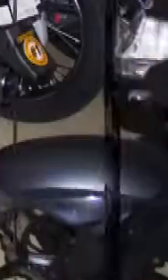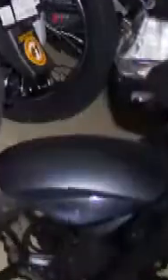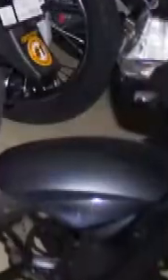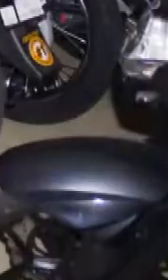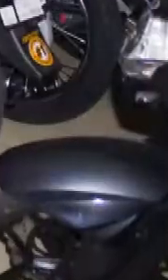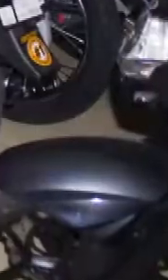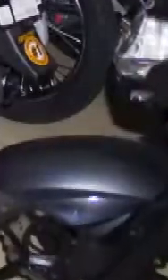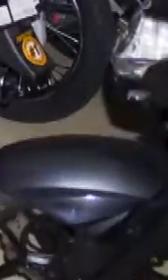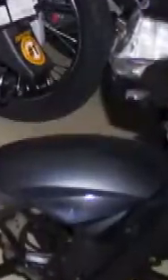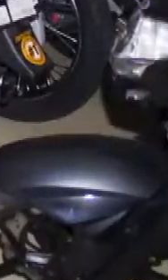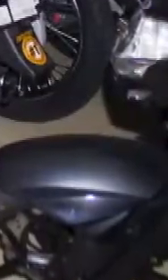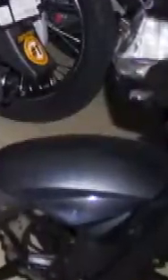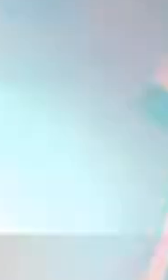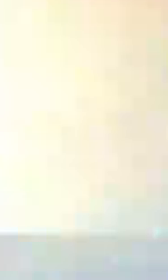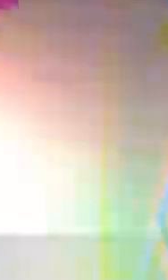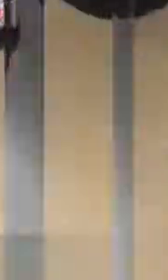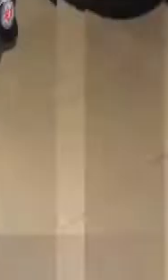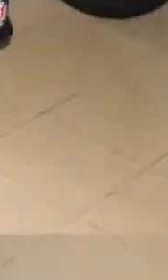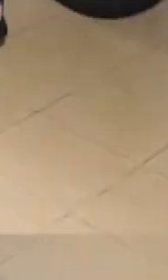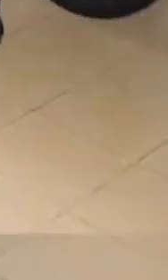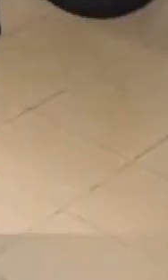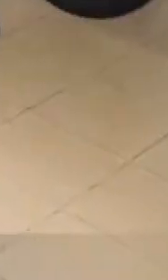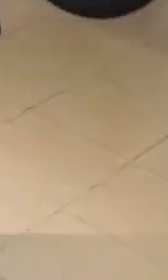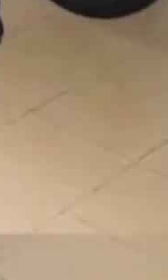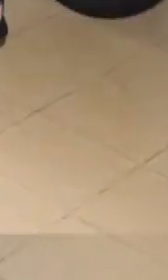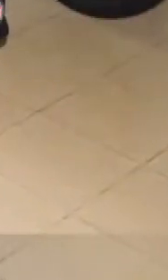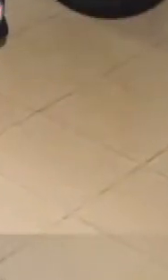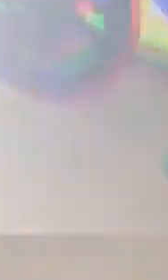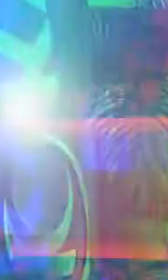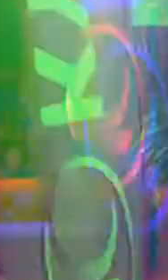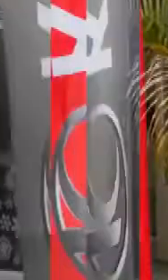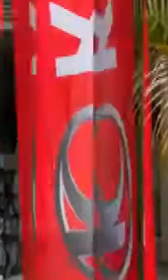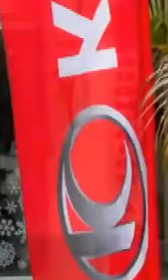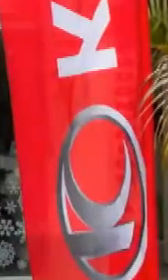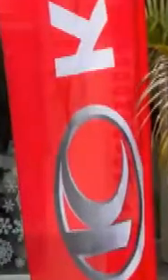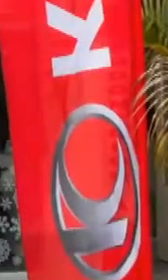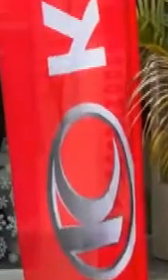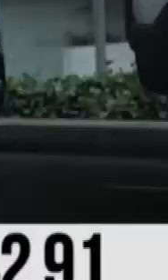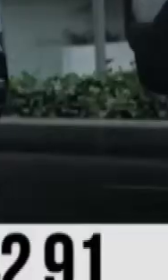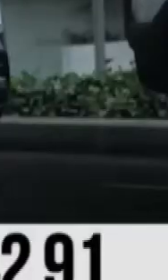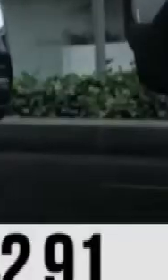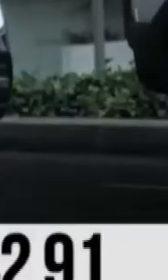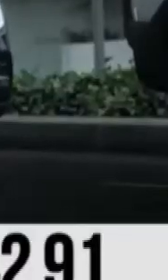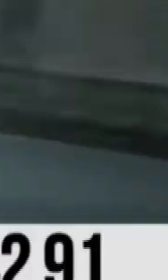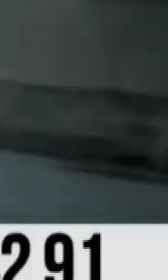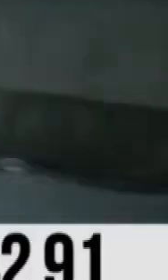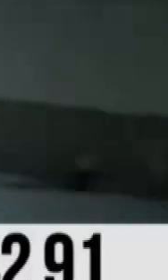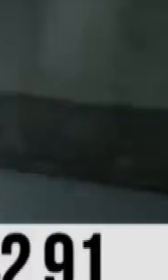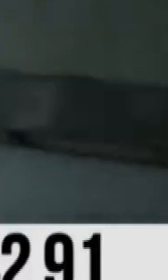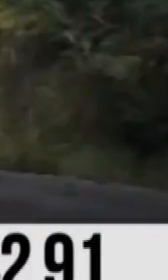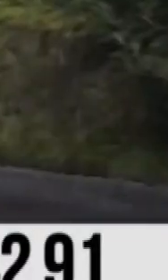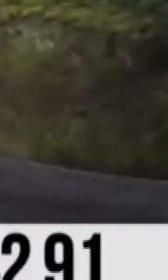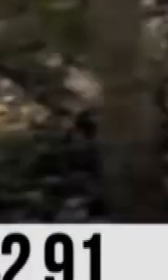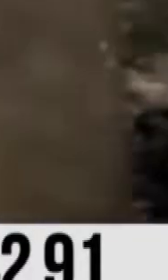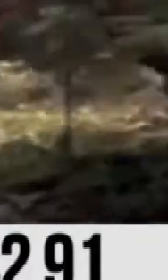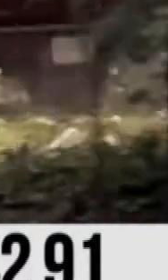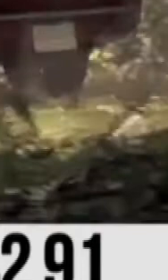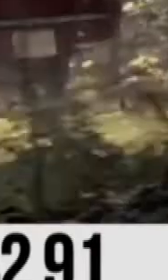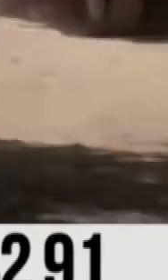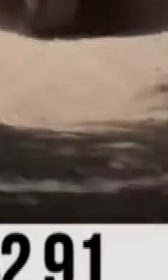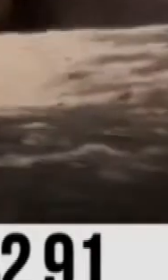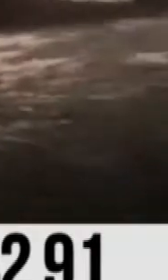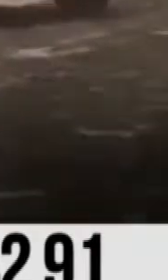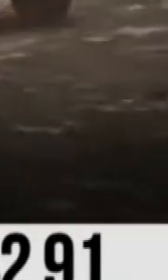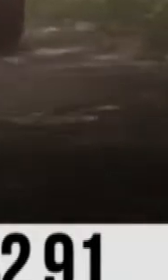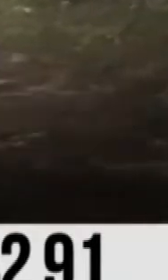más vendida de Colombia con o sin cuota inicial. Comultrasan Motos. Un líder es innovación, es todo